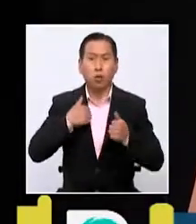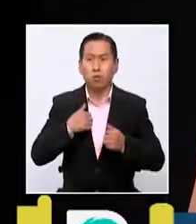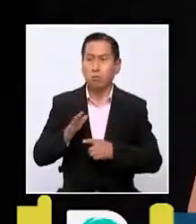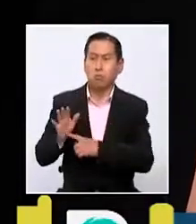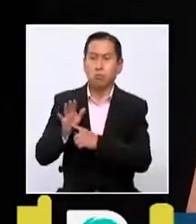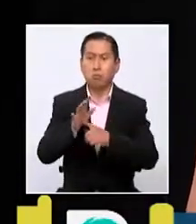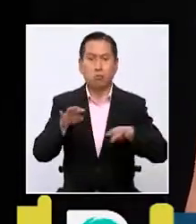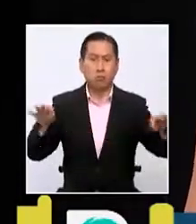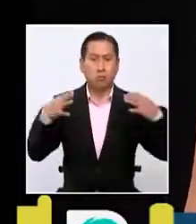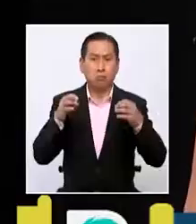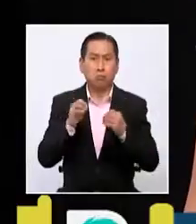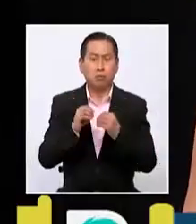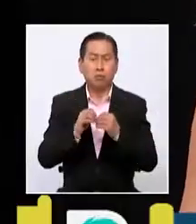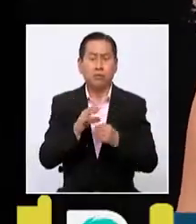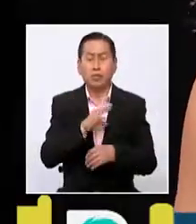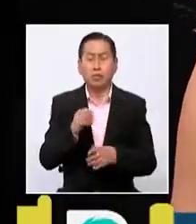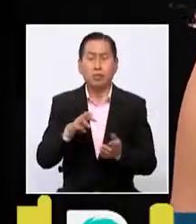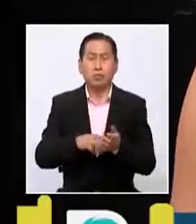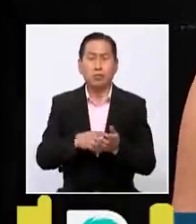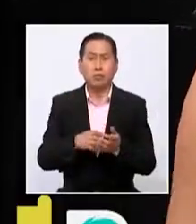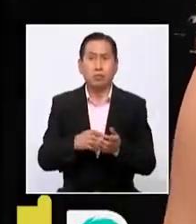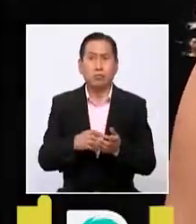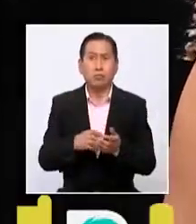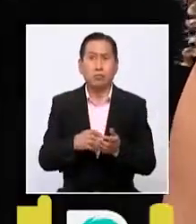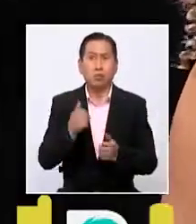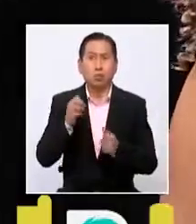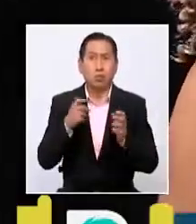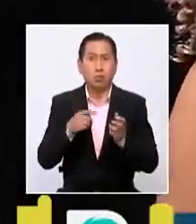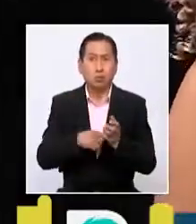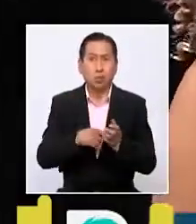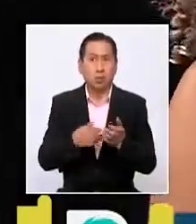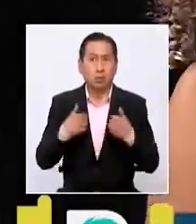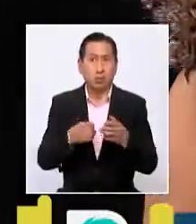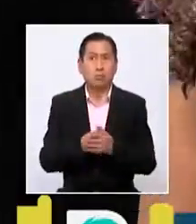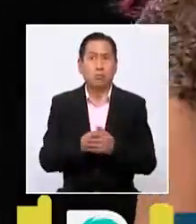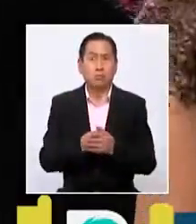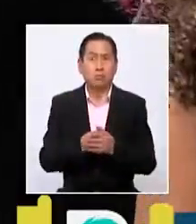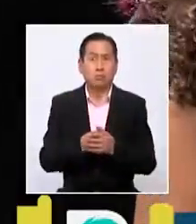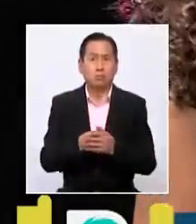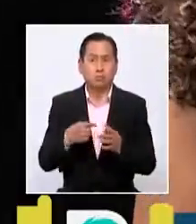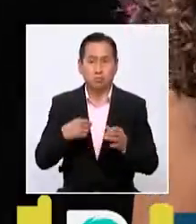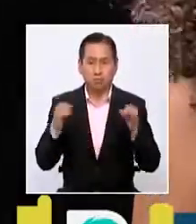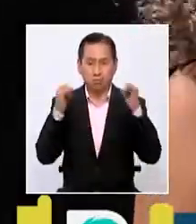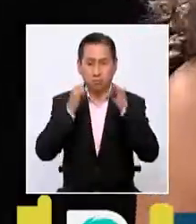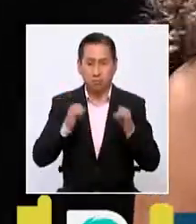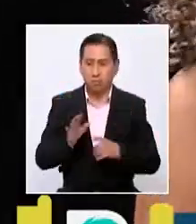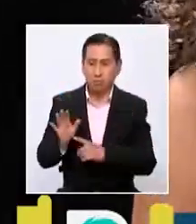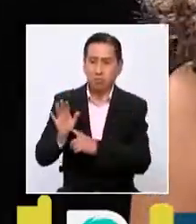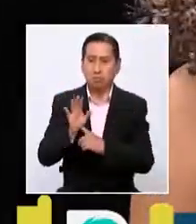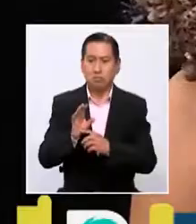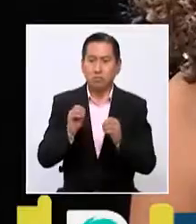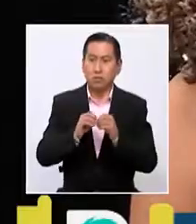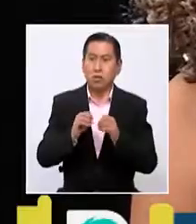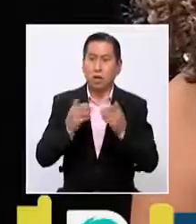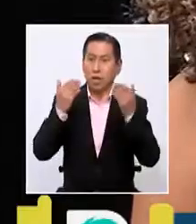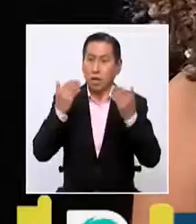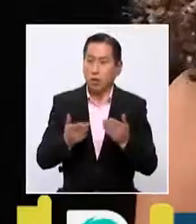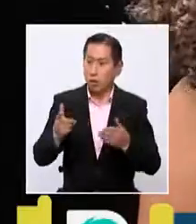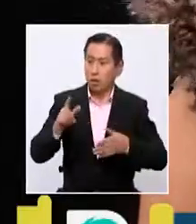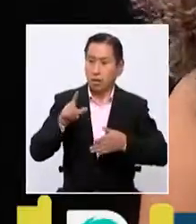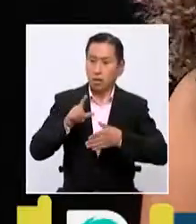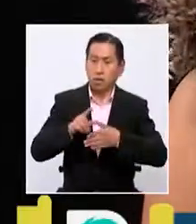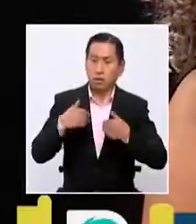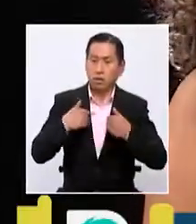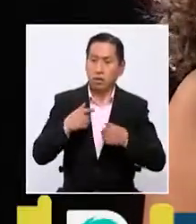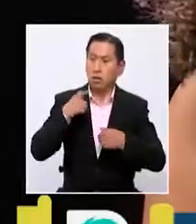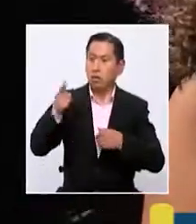imponiendo comercialmente y cuál es la relación que existe entre esa imagen comercial y el latino que está del otro